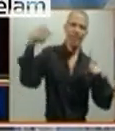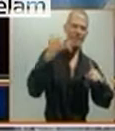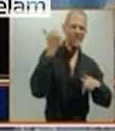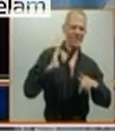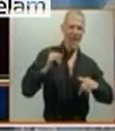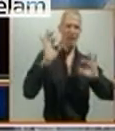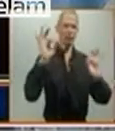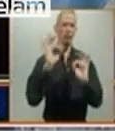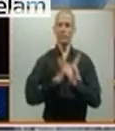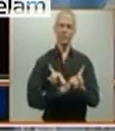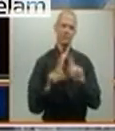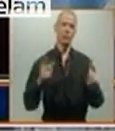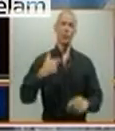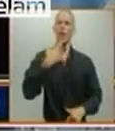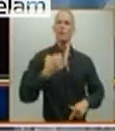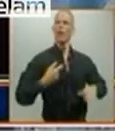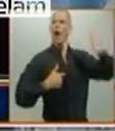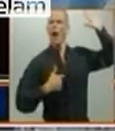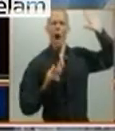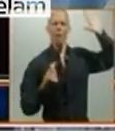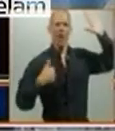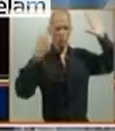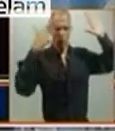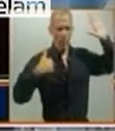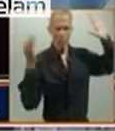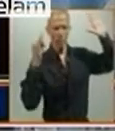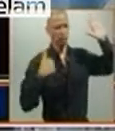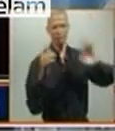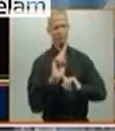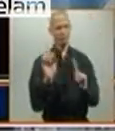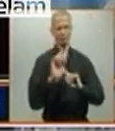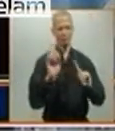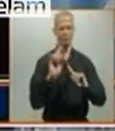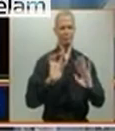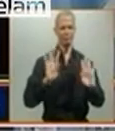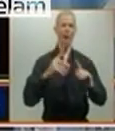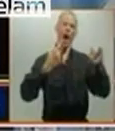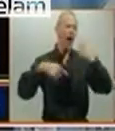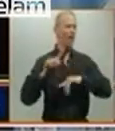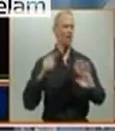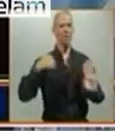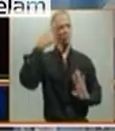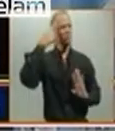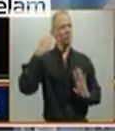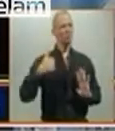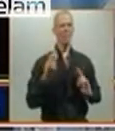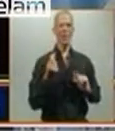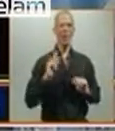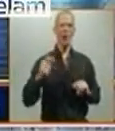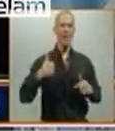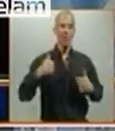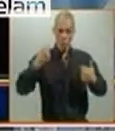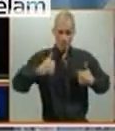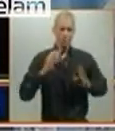tenga la verdad absoluta, o porque yo me la crea. De hecho, todo lo contrario. Así que si pasa algo, va a ser porque hay